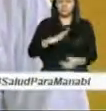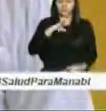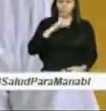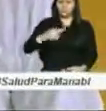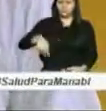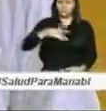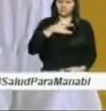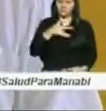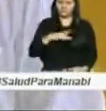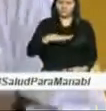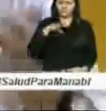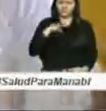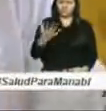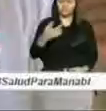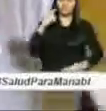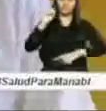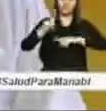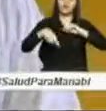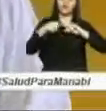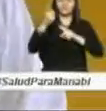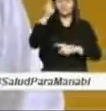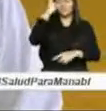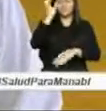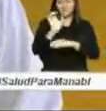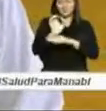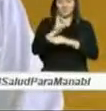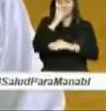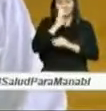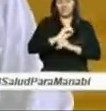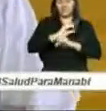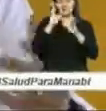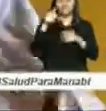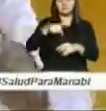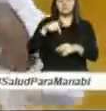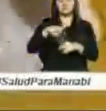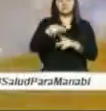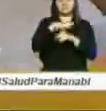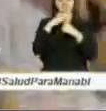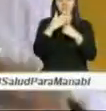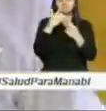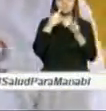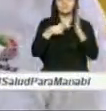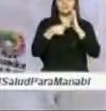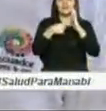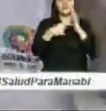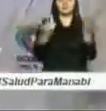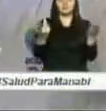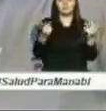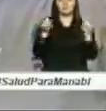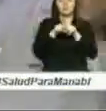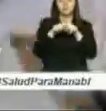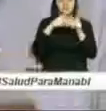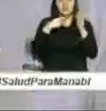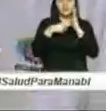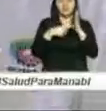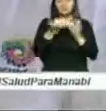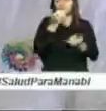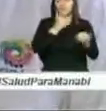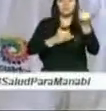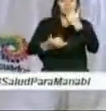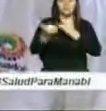compañero. ¿Cuándo antes Ecuador iba a estar en esta situación, ejemplo de la región? Éramos ejemplo de todos los malos,